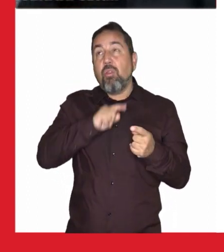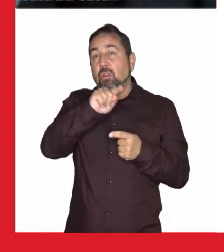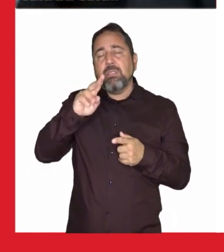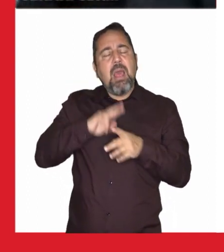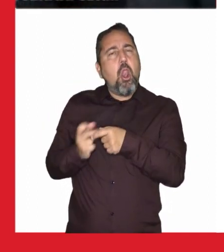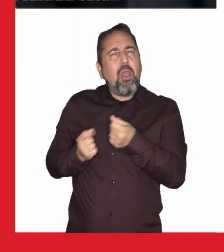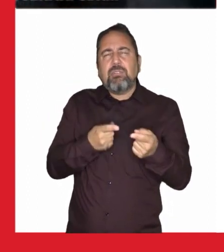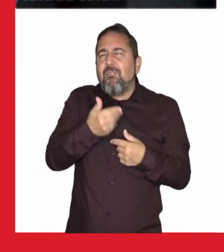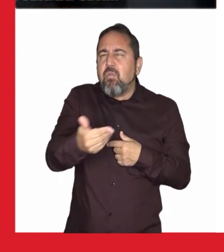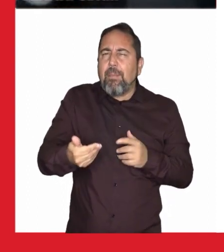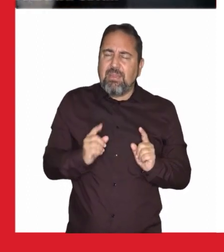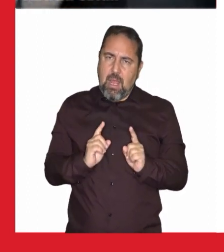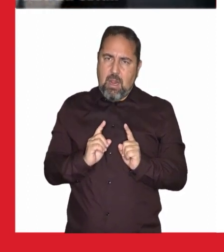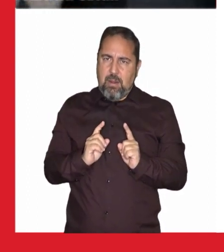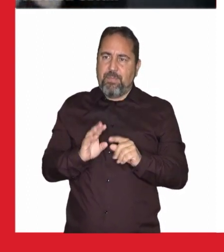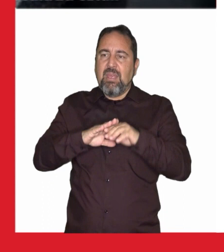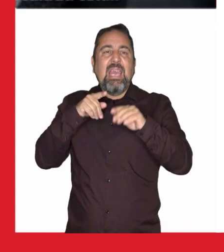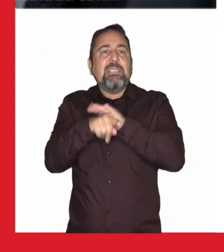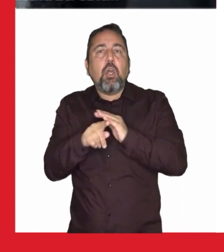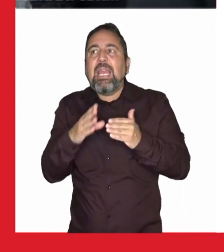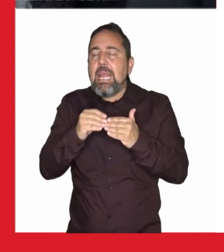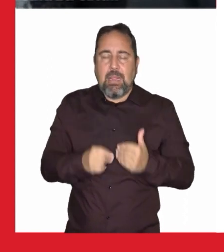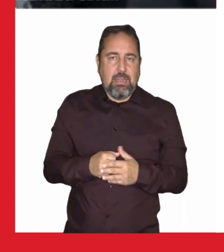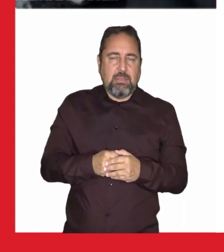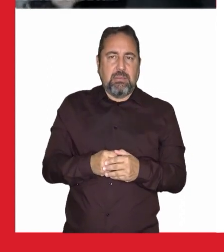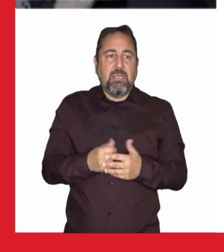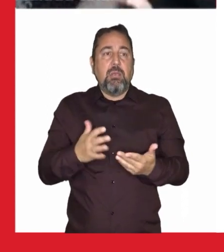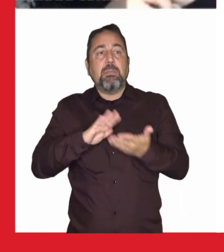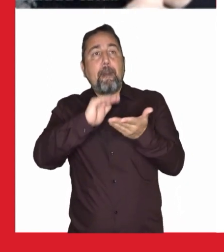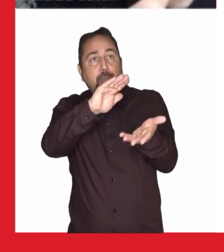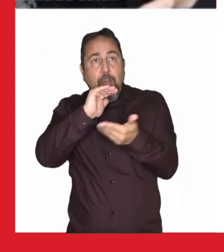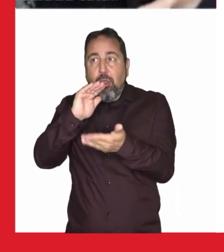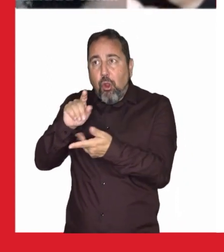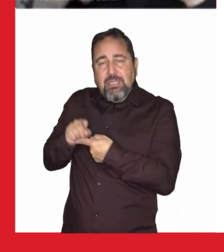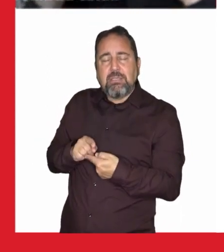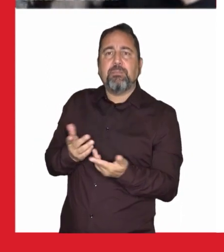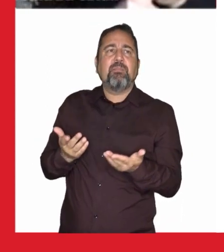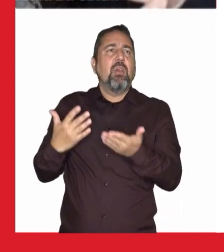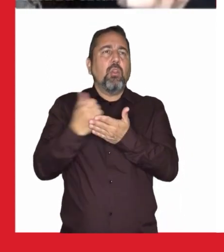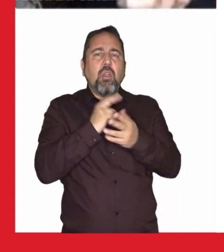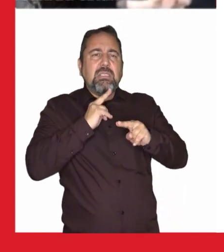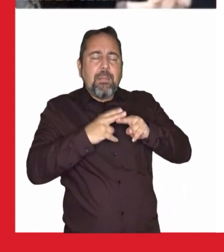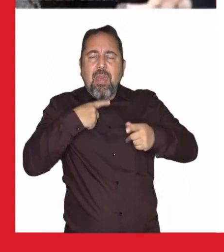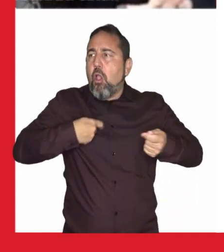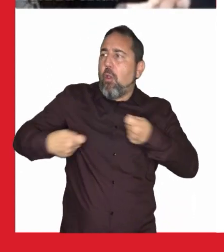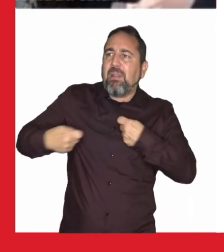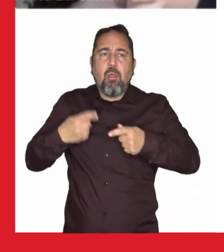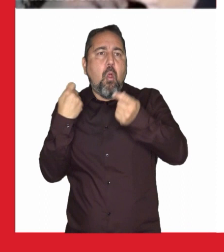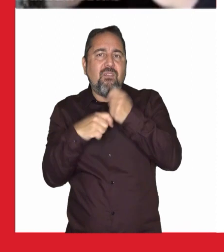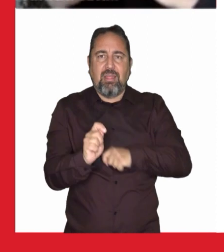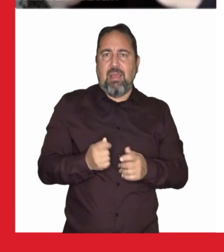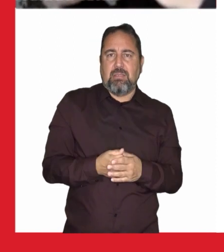logística, pero hay negocios en los que la logística es fundamental. Toda la parte que tiene que ver con gestionar clientes, con gestionar